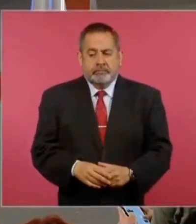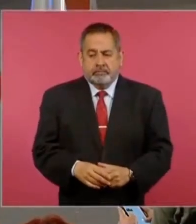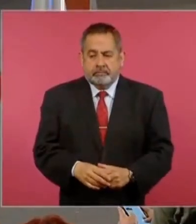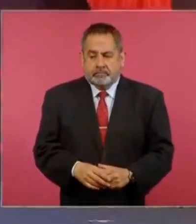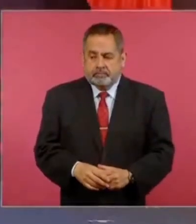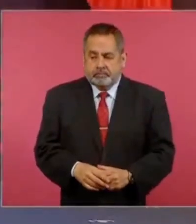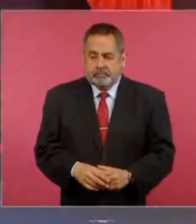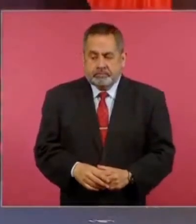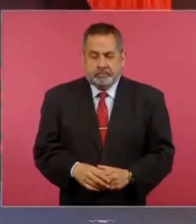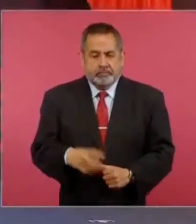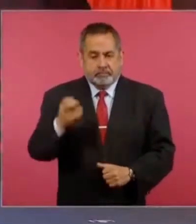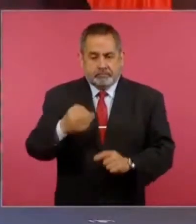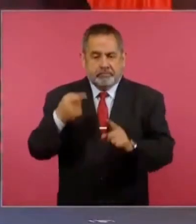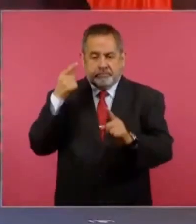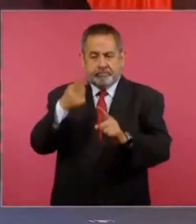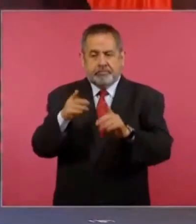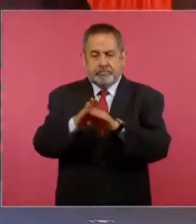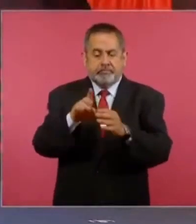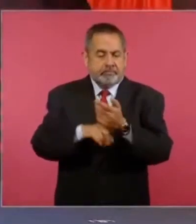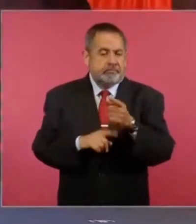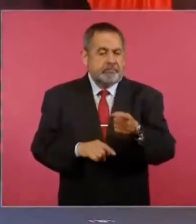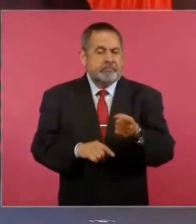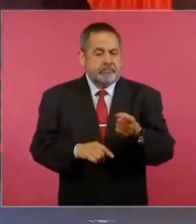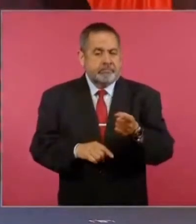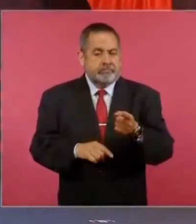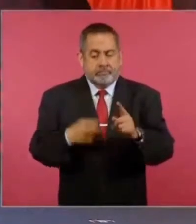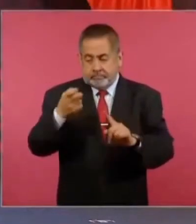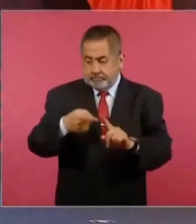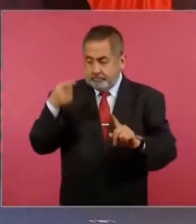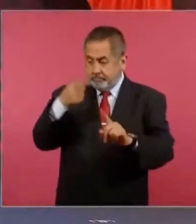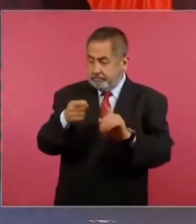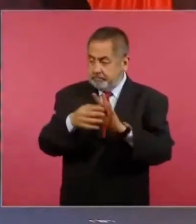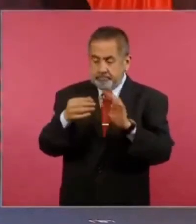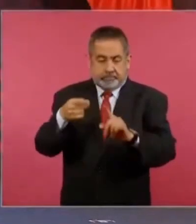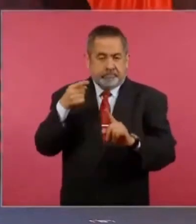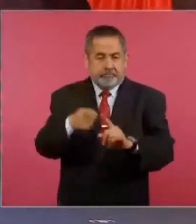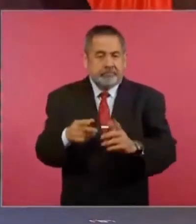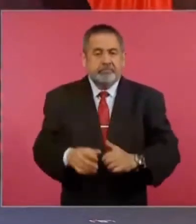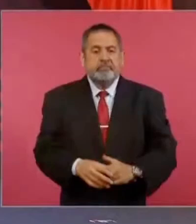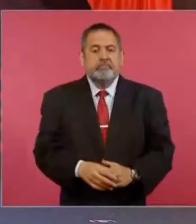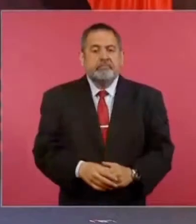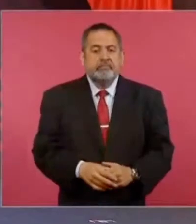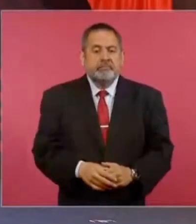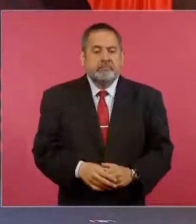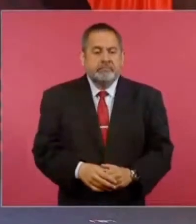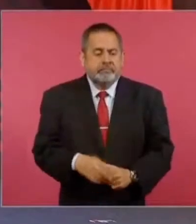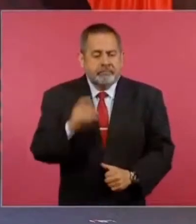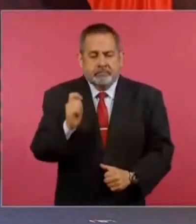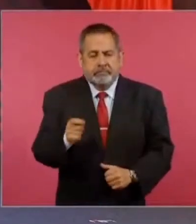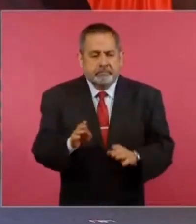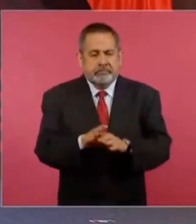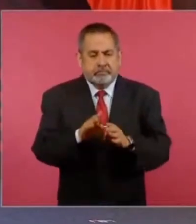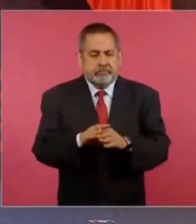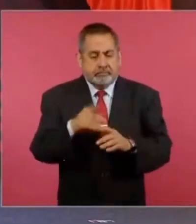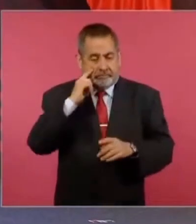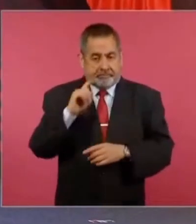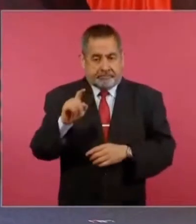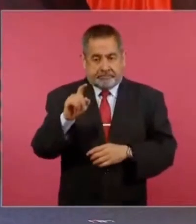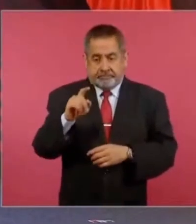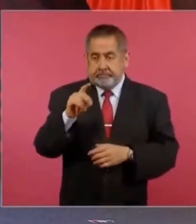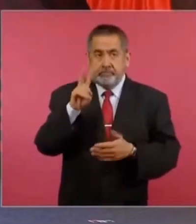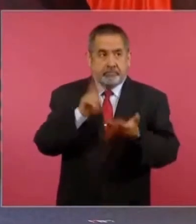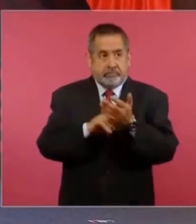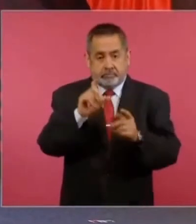Y esa fórmula, esa reducción, ha significado que del 20